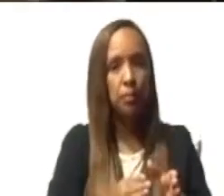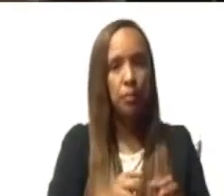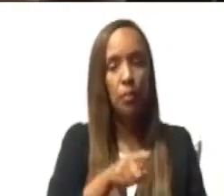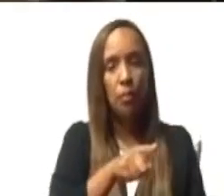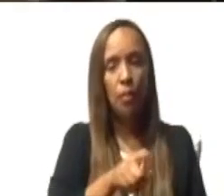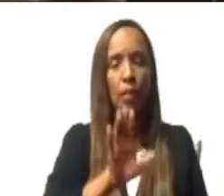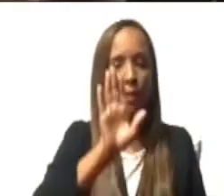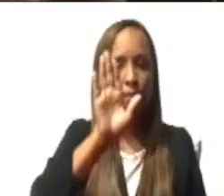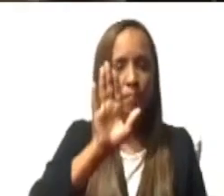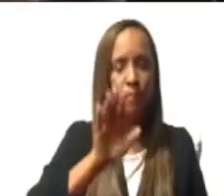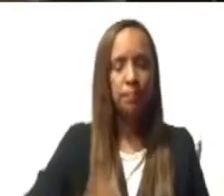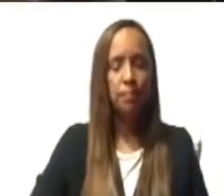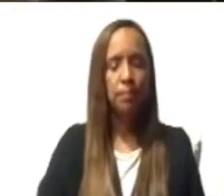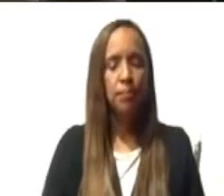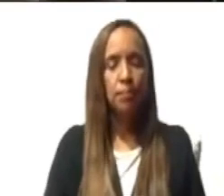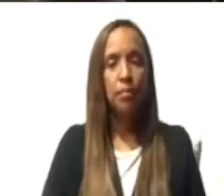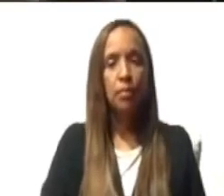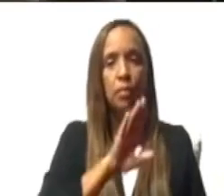tardes,